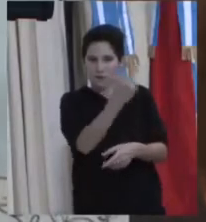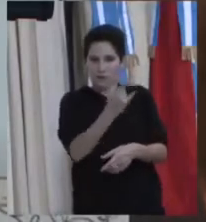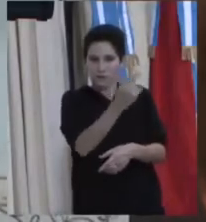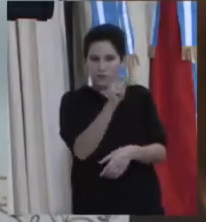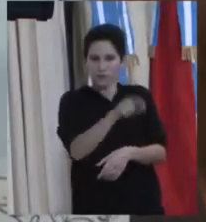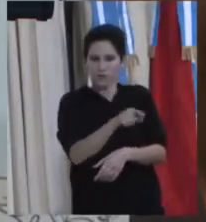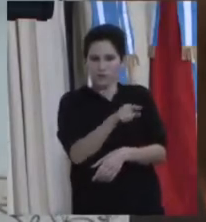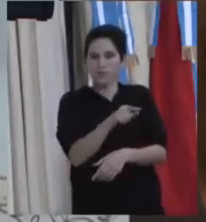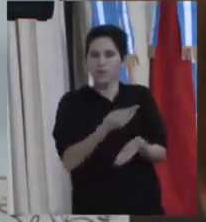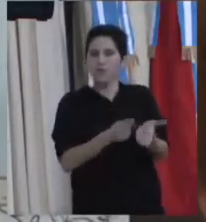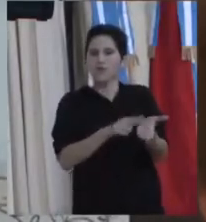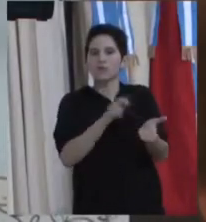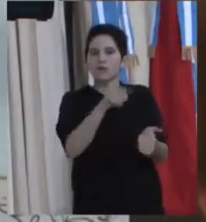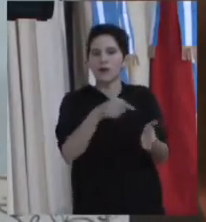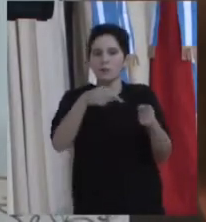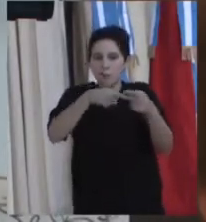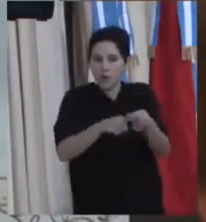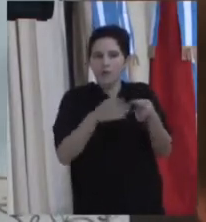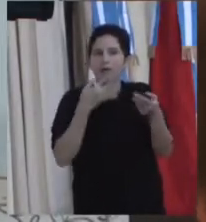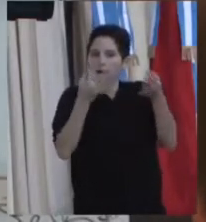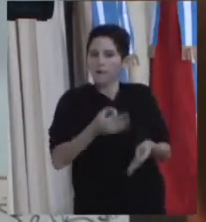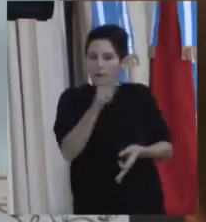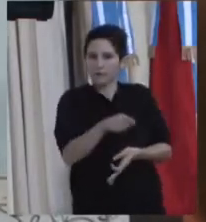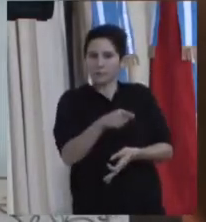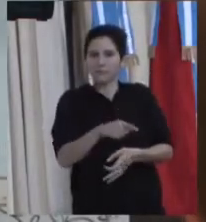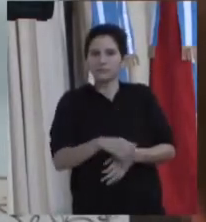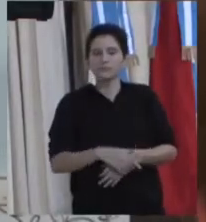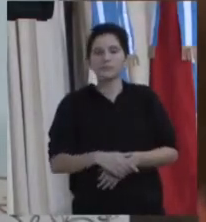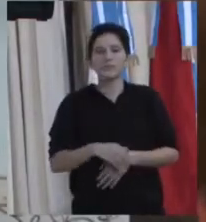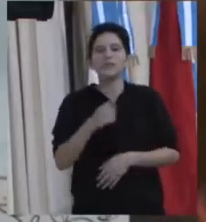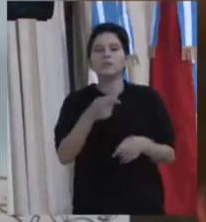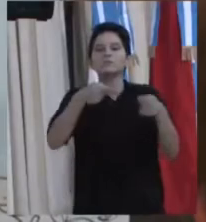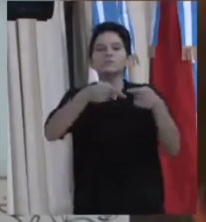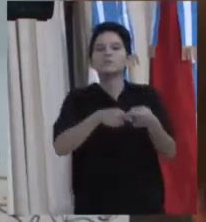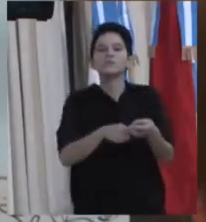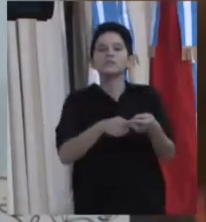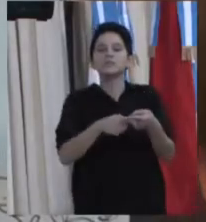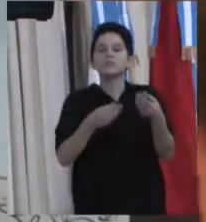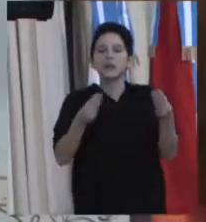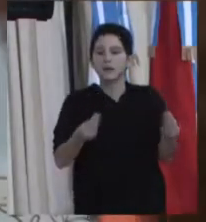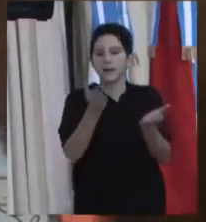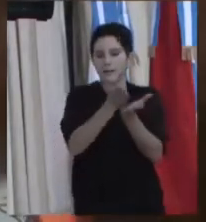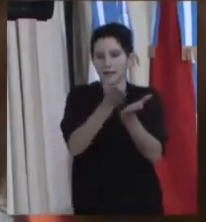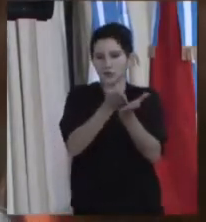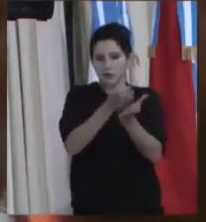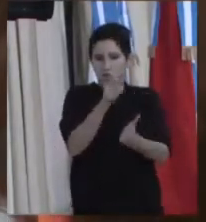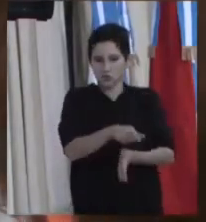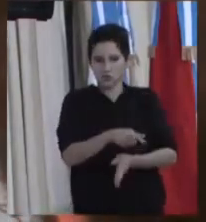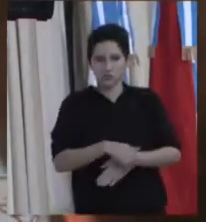cabal del término política, y por ende también repolitizar el derecho.